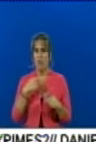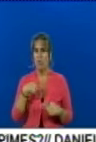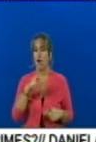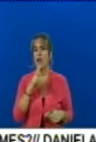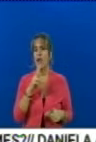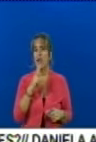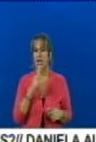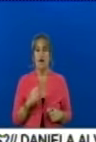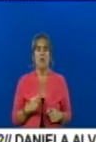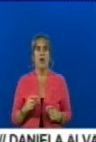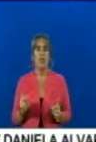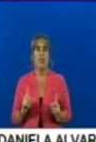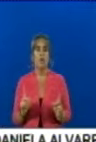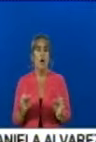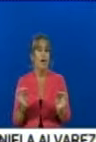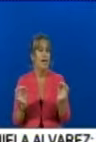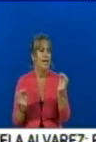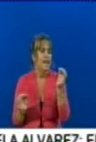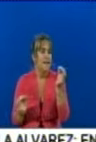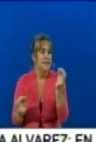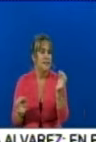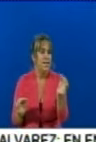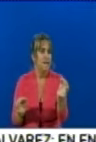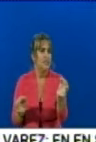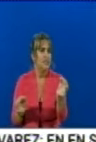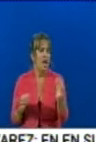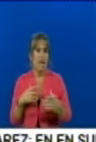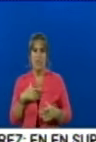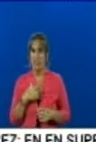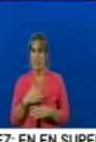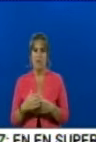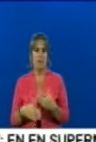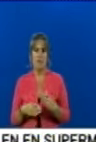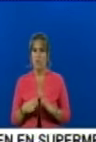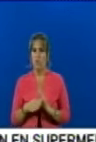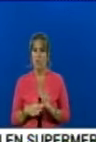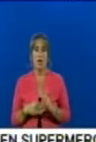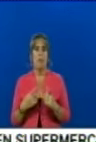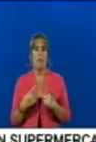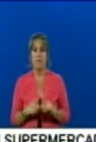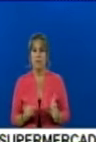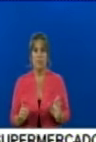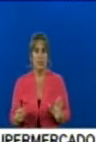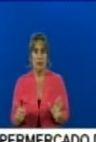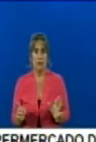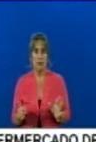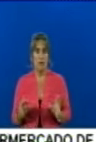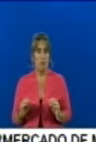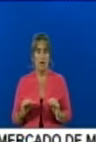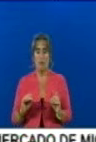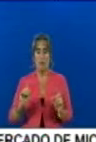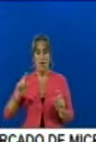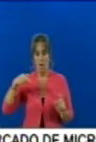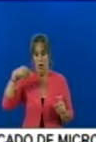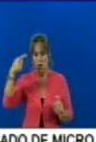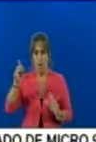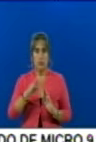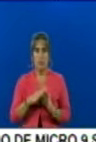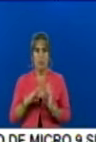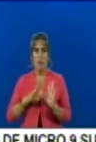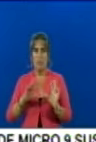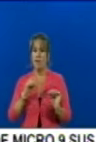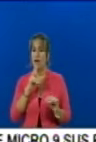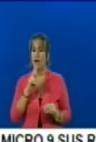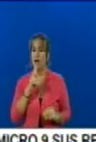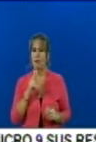con el suministro de agua. No es la esencia de este programa, pero bueno, lo ampliaremos en otro programa. Y